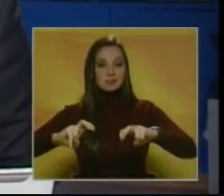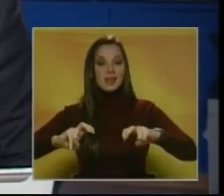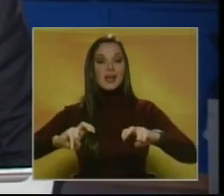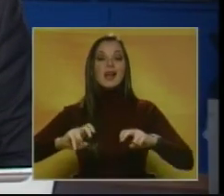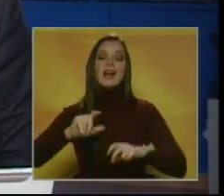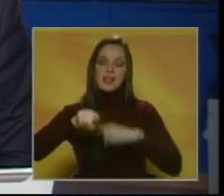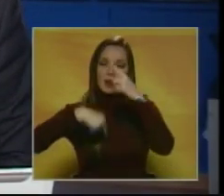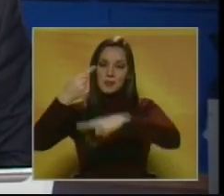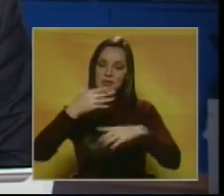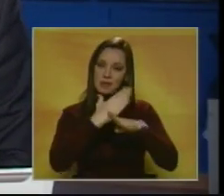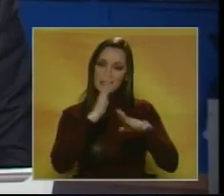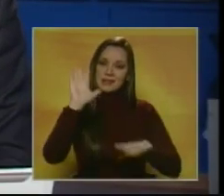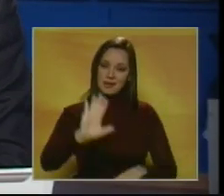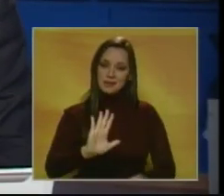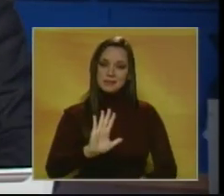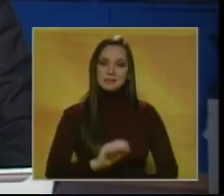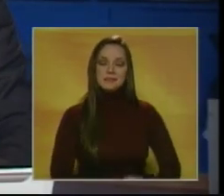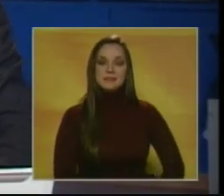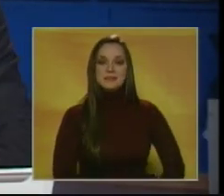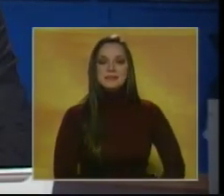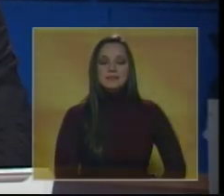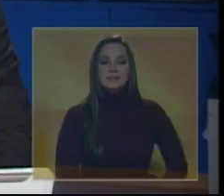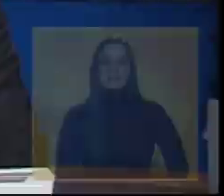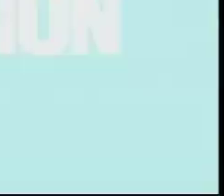será en la próxima parte. Ya venimos.